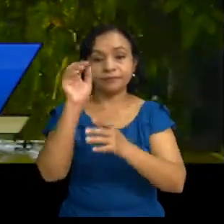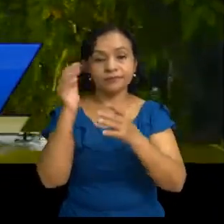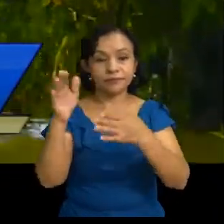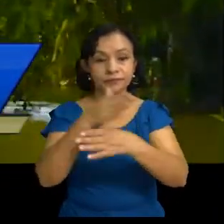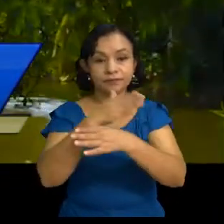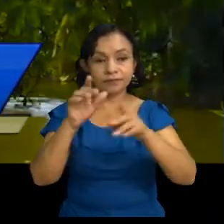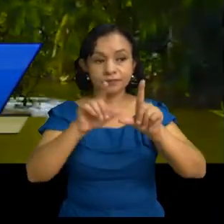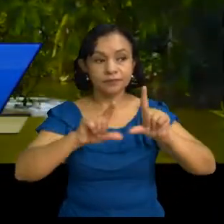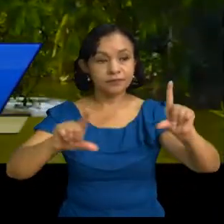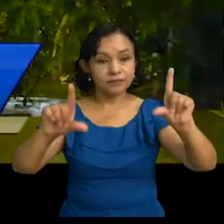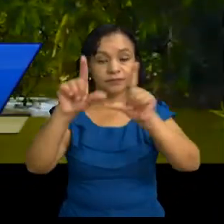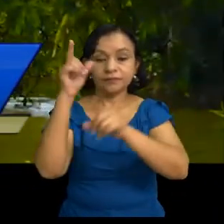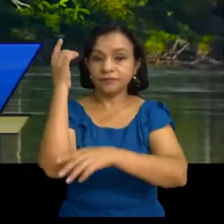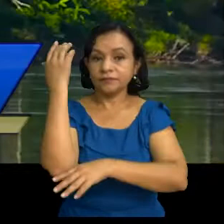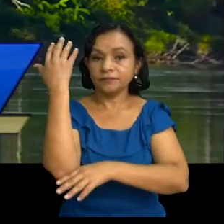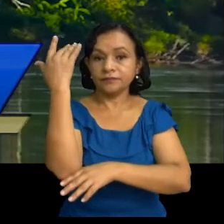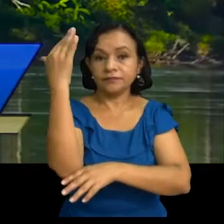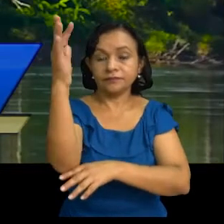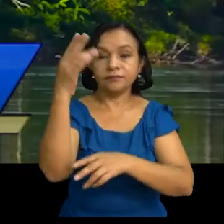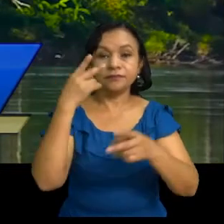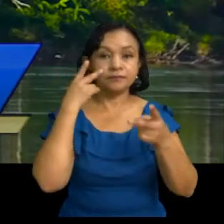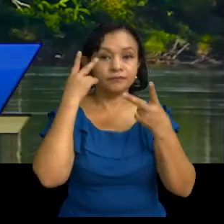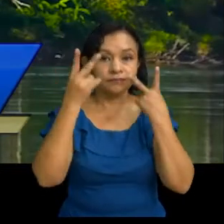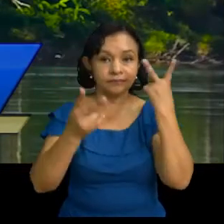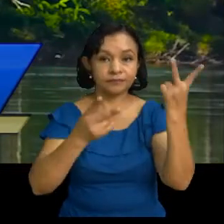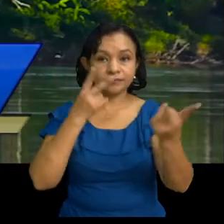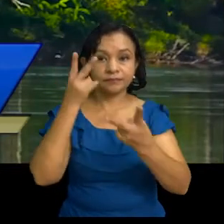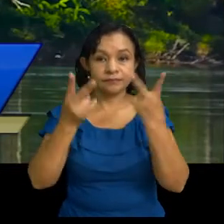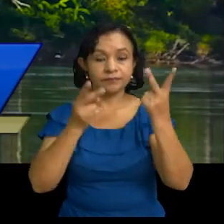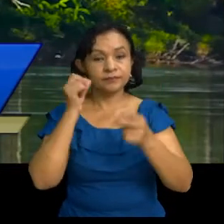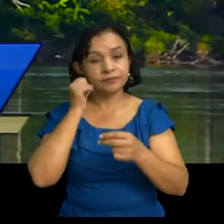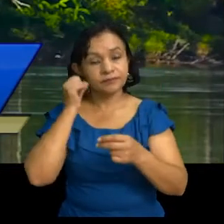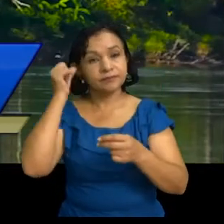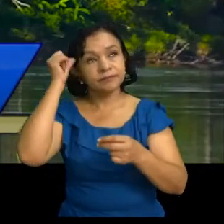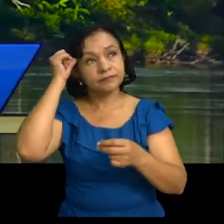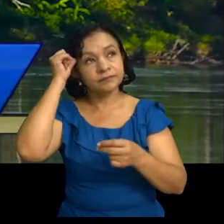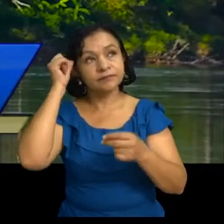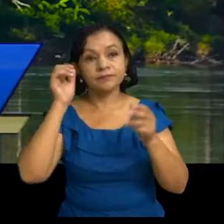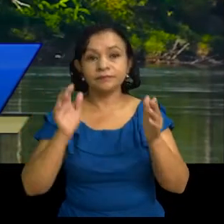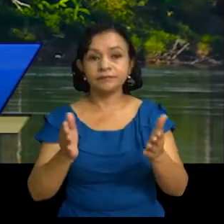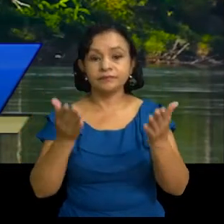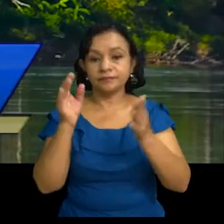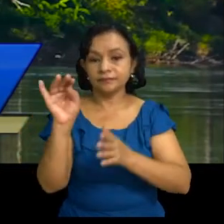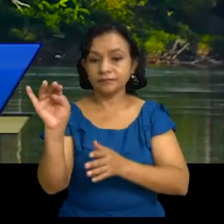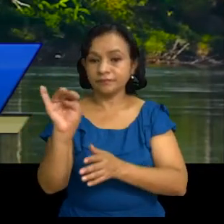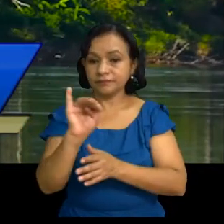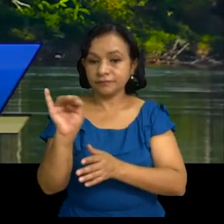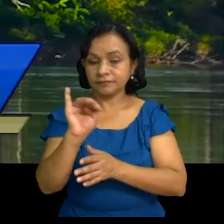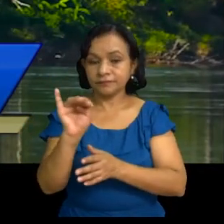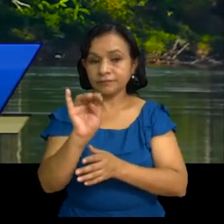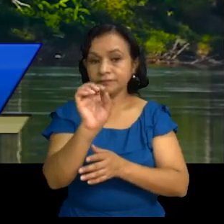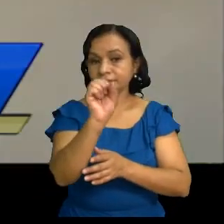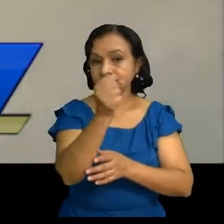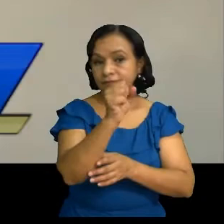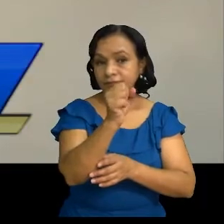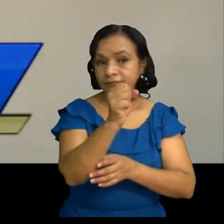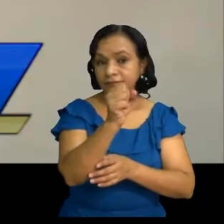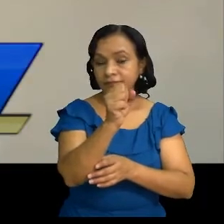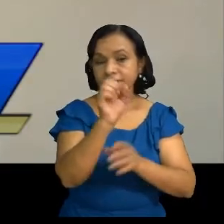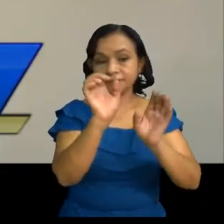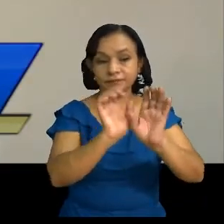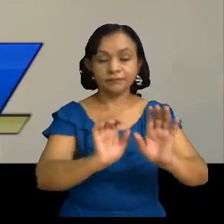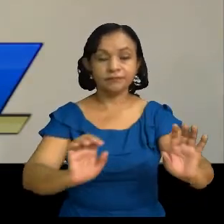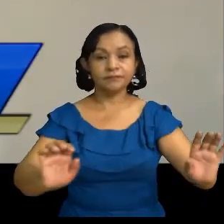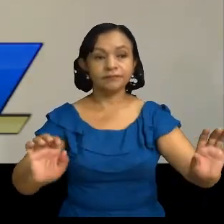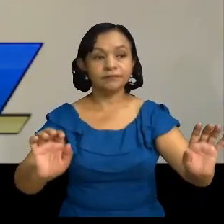en esta semana la visita del adulto mayor el día miércoles el día sábado que tenemos a nuestros niños